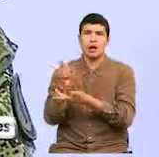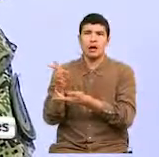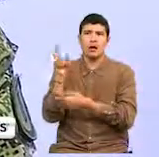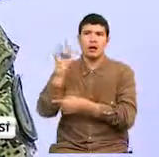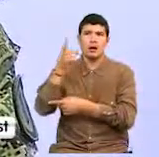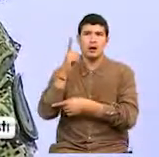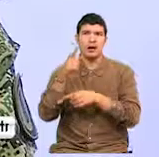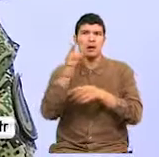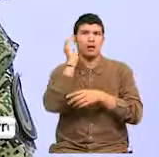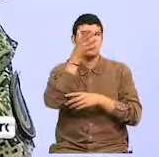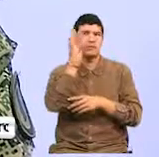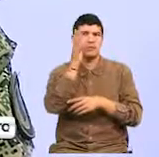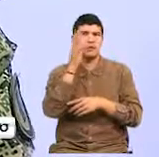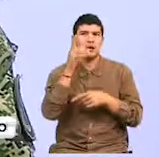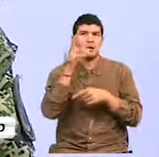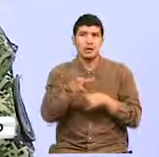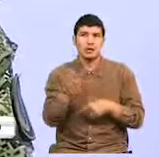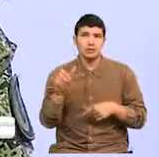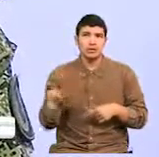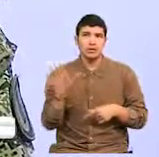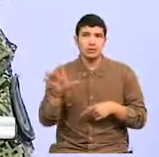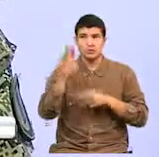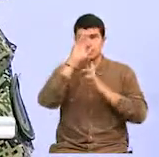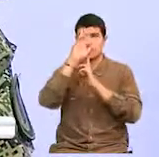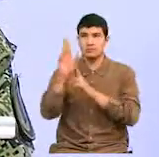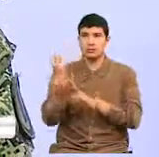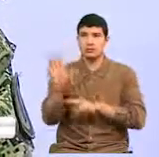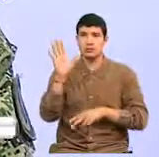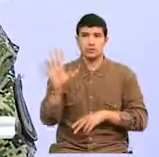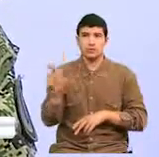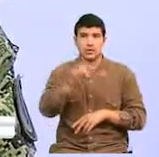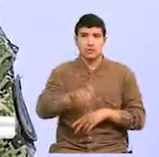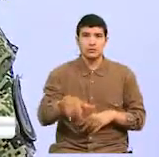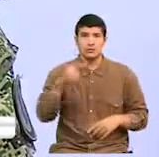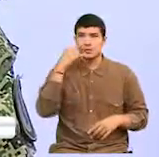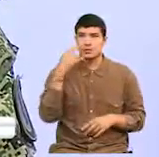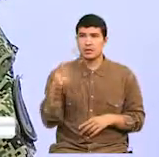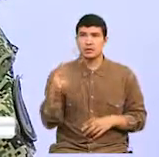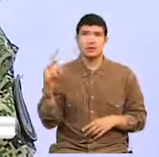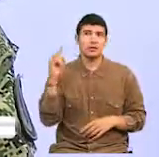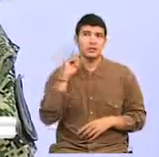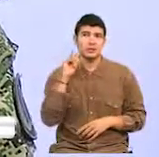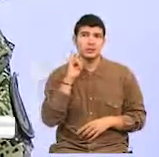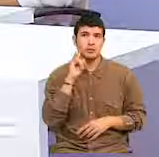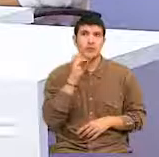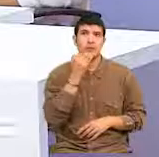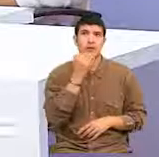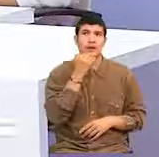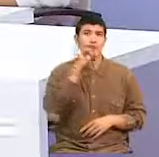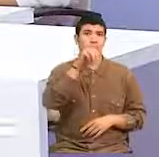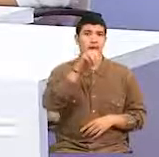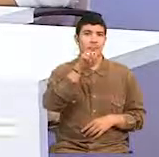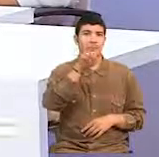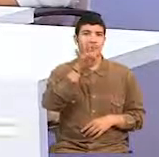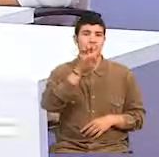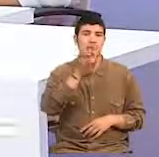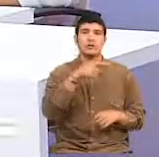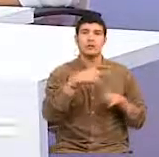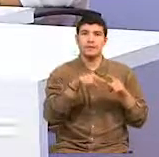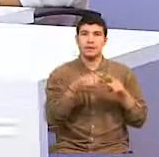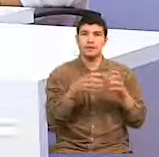dictar conferencias y son personas respetables, son personas interesantes de escuchar. El M-19 son